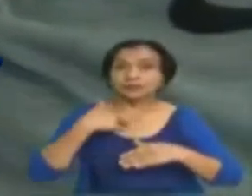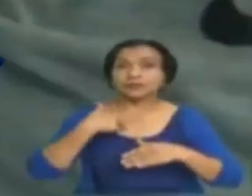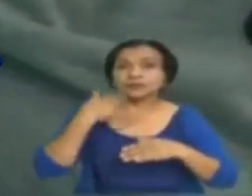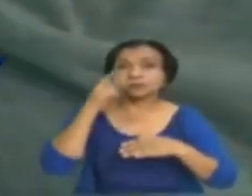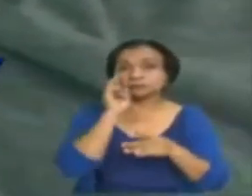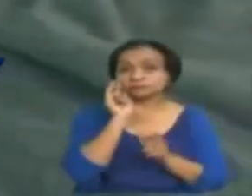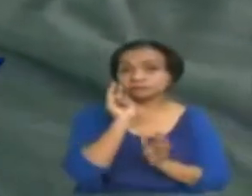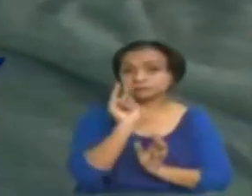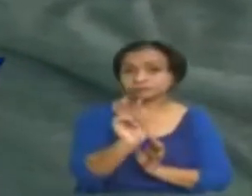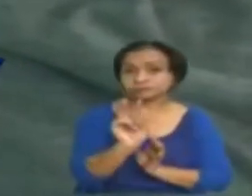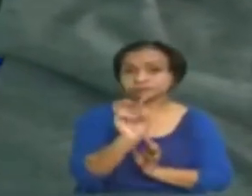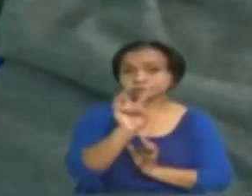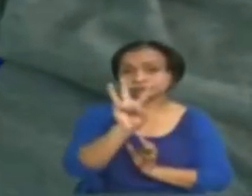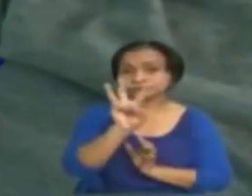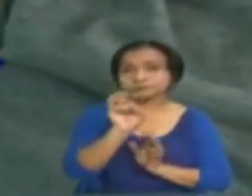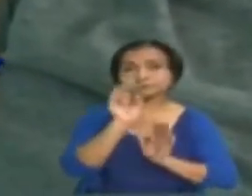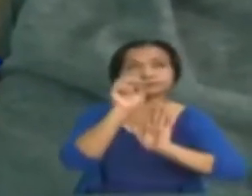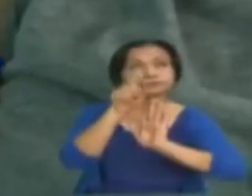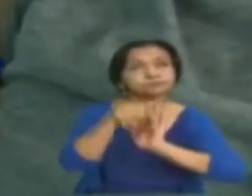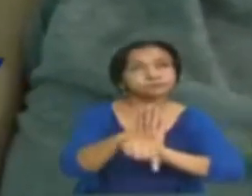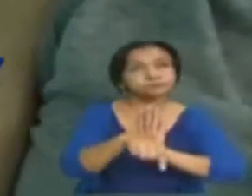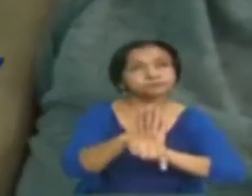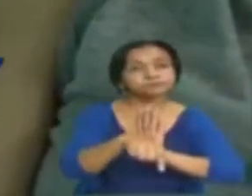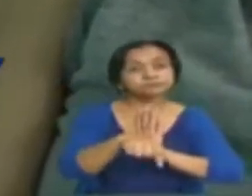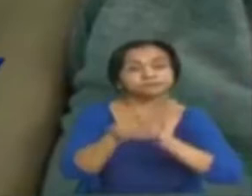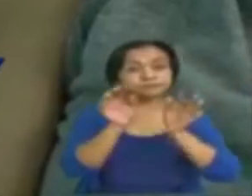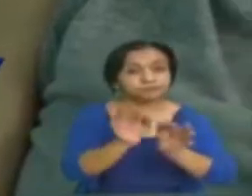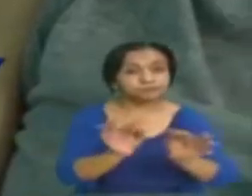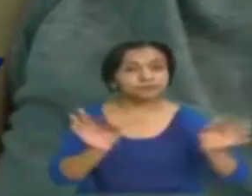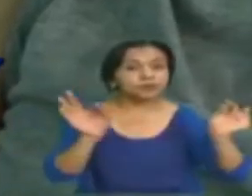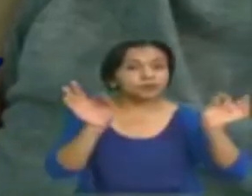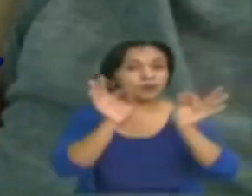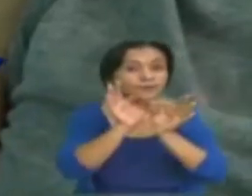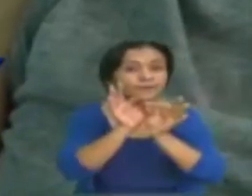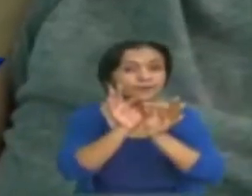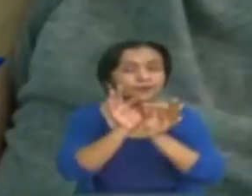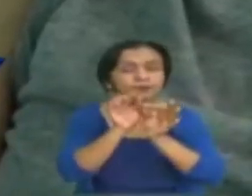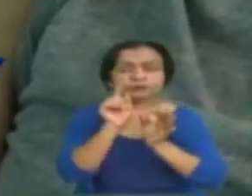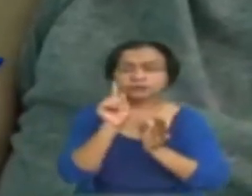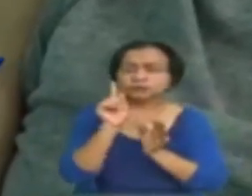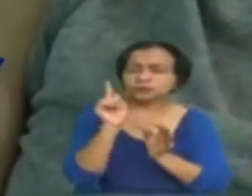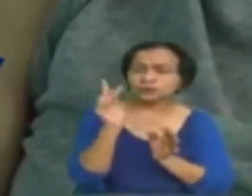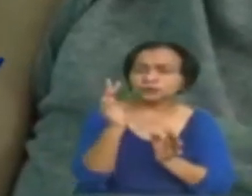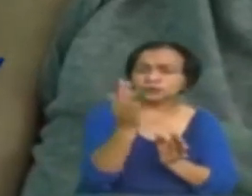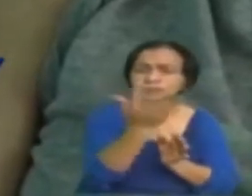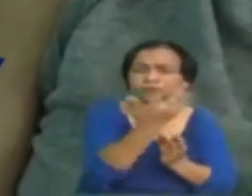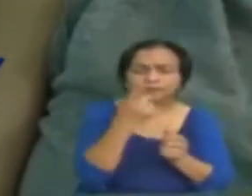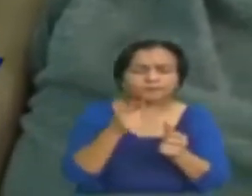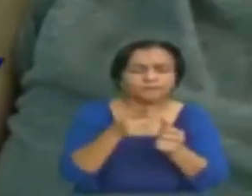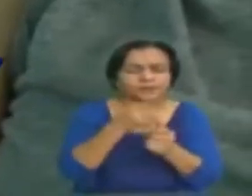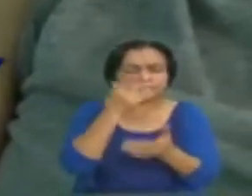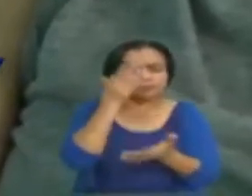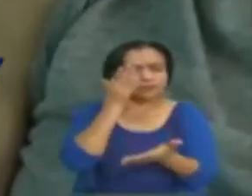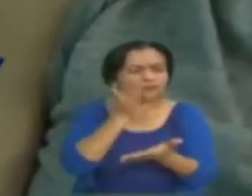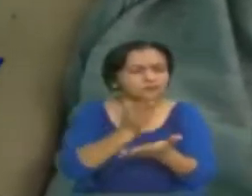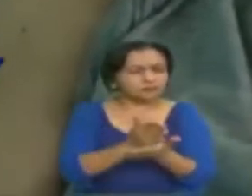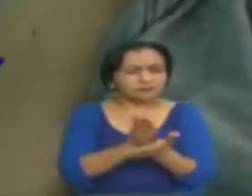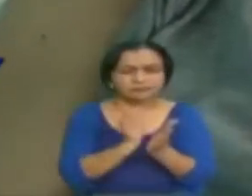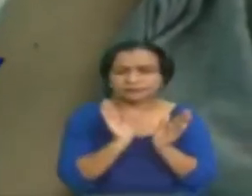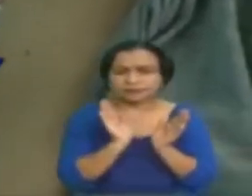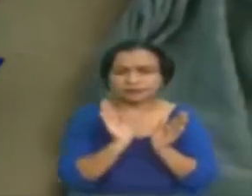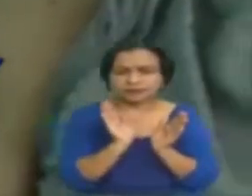San Juan de Limay, Casa para Personas con Necesidades Especiales, también Pueblo Nuevo, Hospital